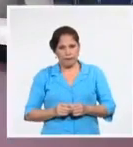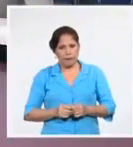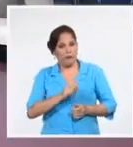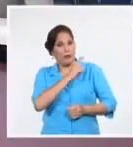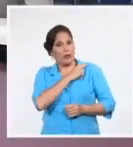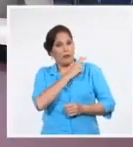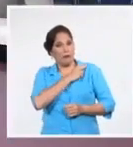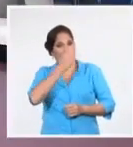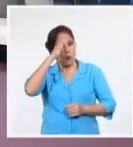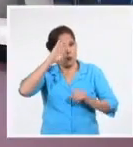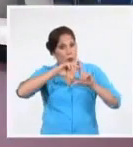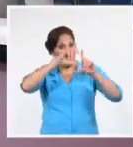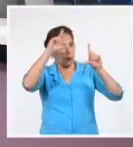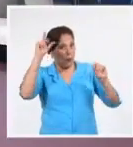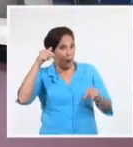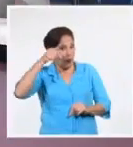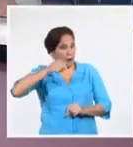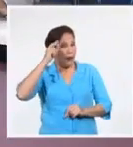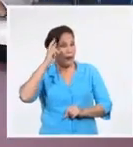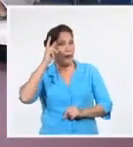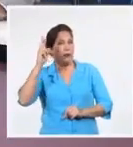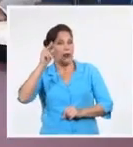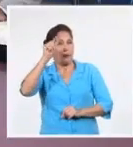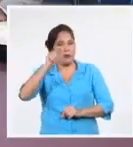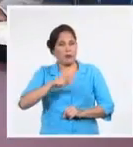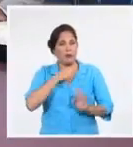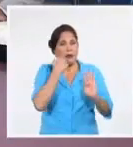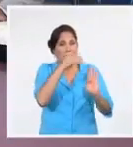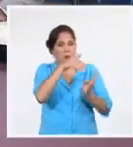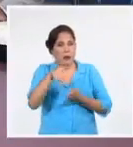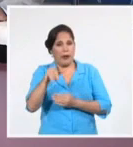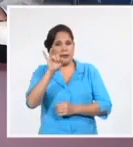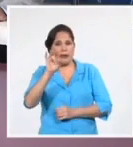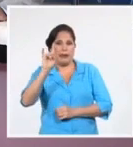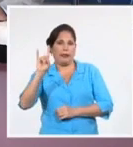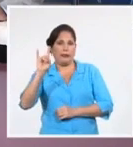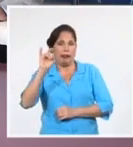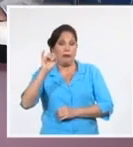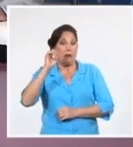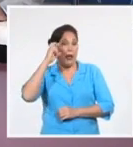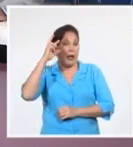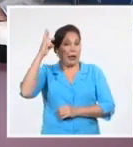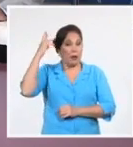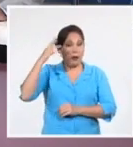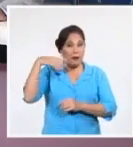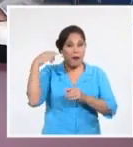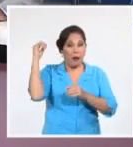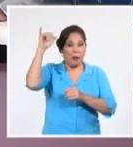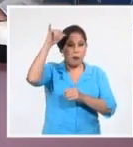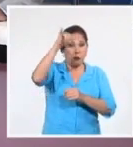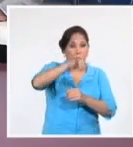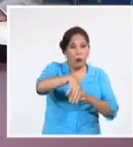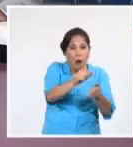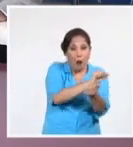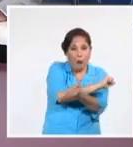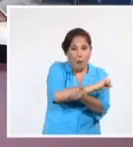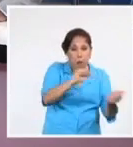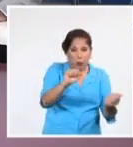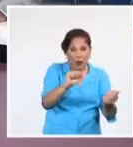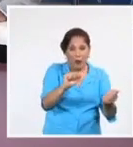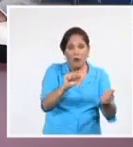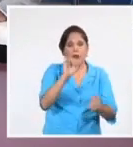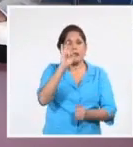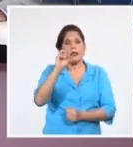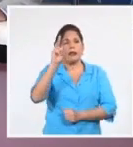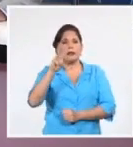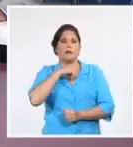Autoridades cubanas recordaron hoy a las víctimas por el crimen de Barbados, acto terrorista concebido desde Estados Unidos en el que murieron